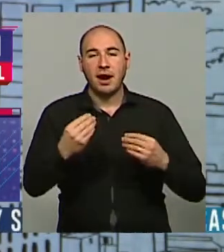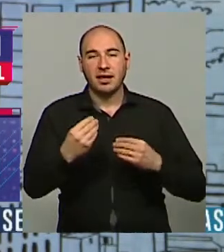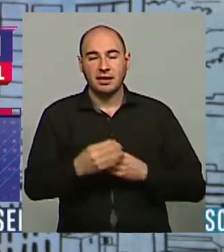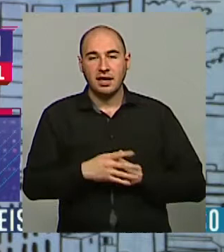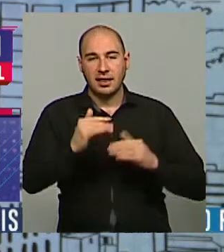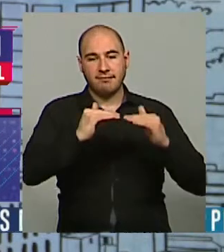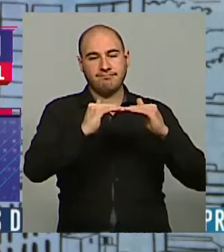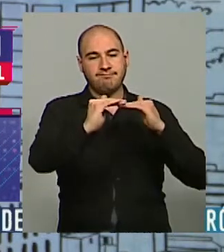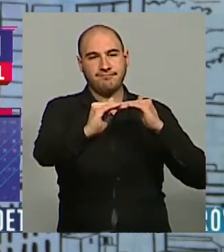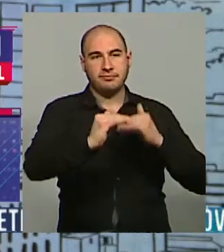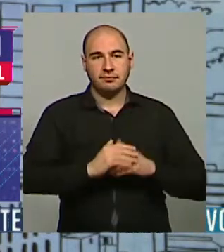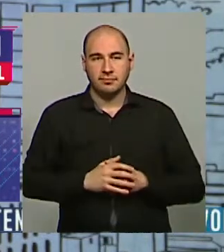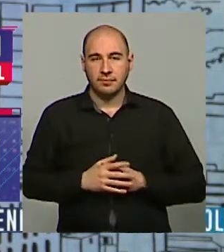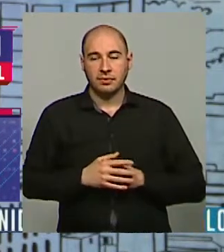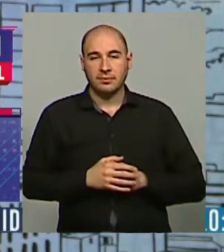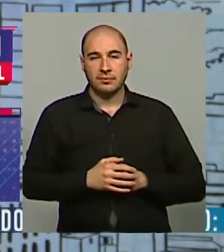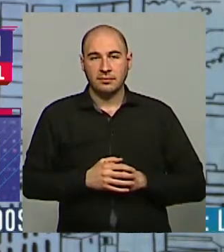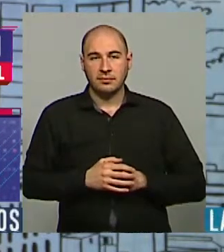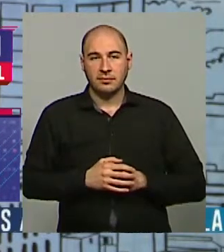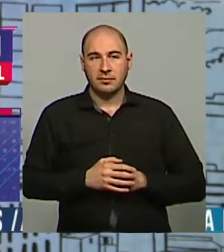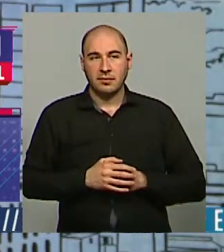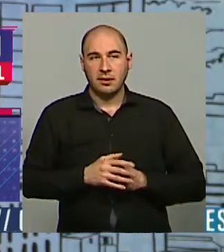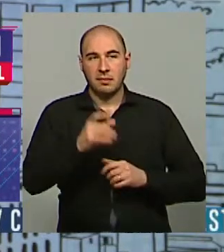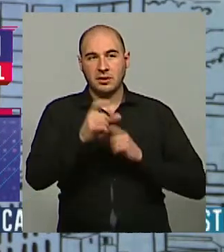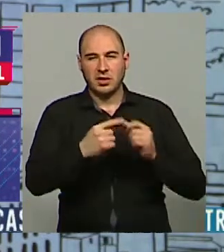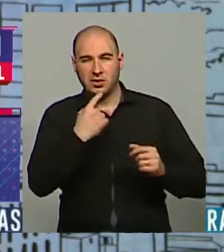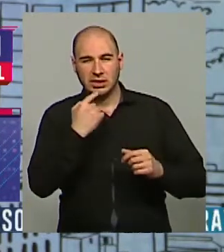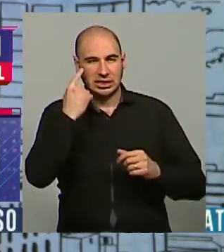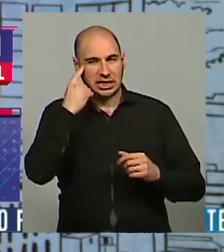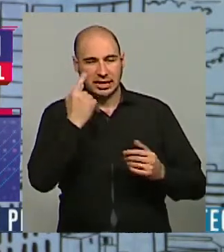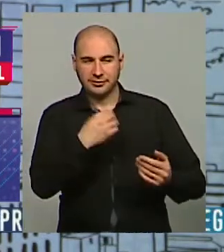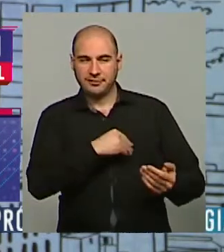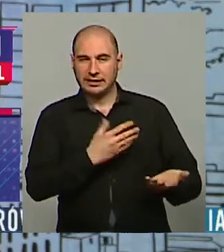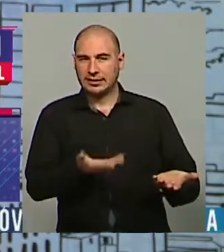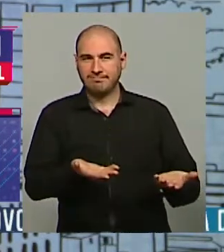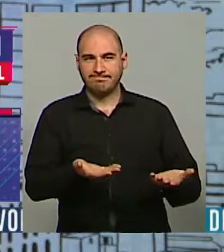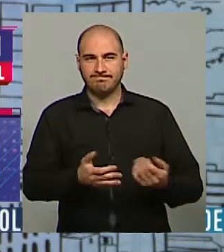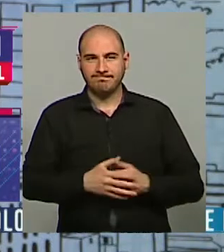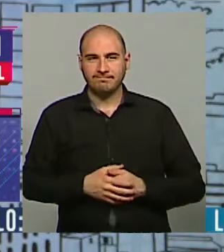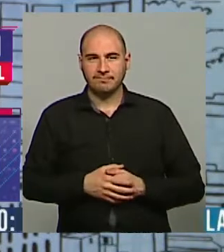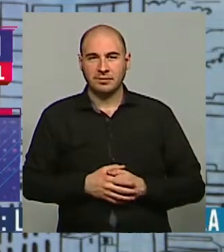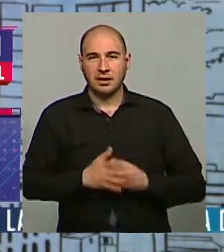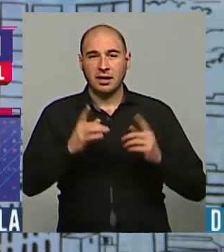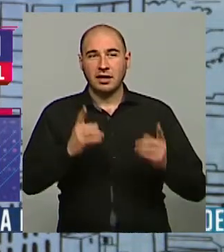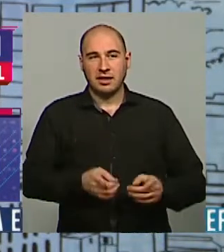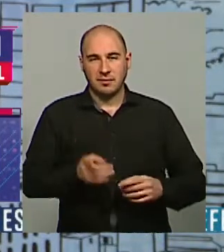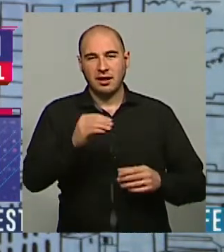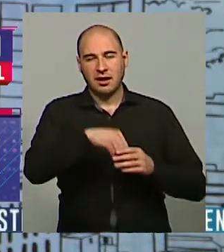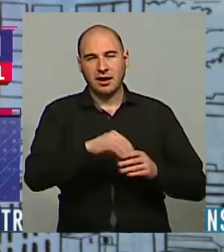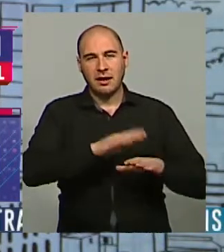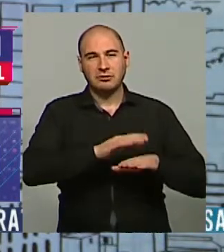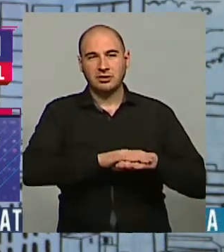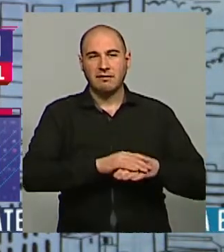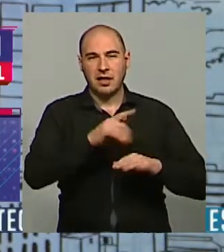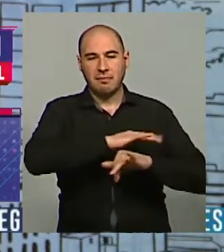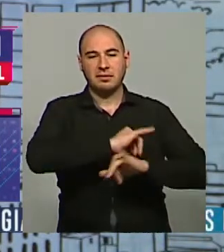cierta estabilidad, ¿no es cierto? Sí. Obviamente que pocos también le creen a China, ¿no es cierto? Creen que también fue parte de dar